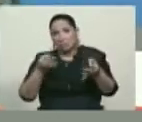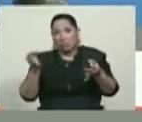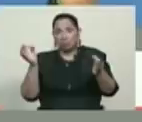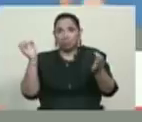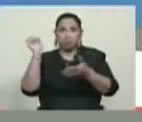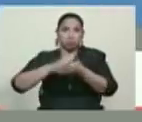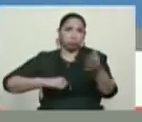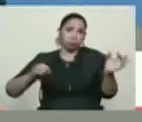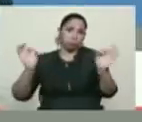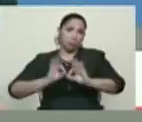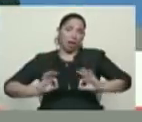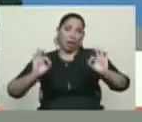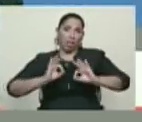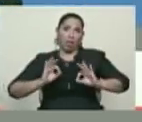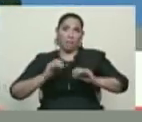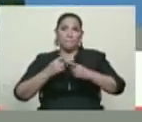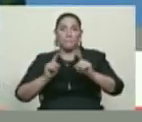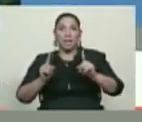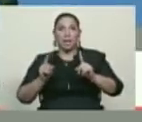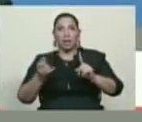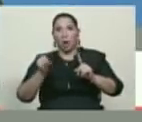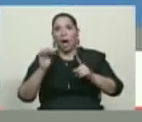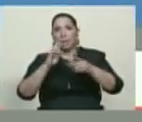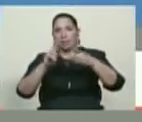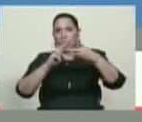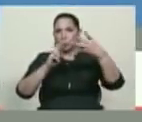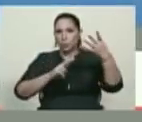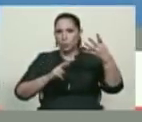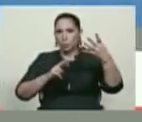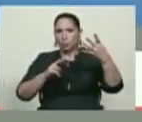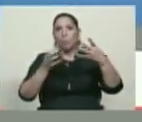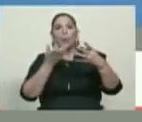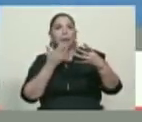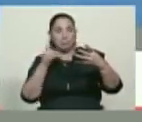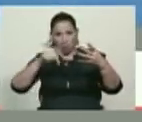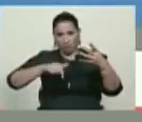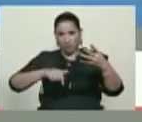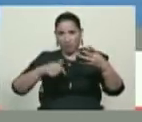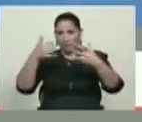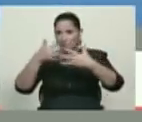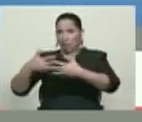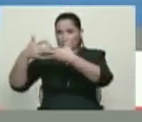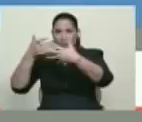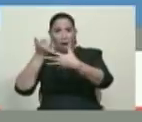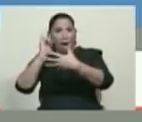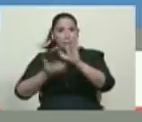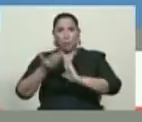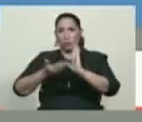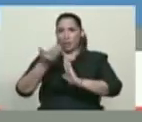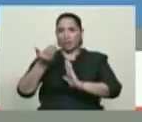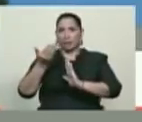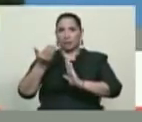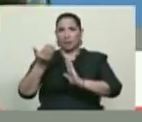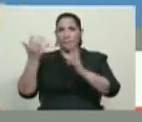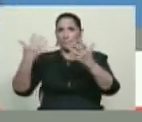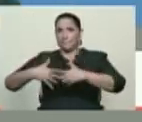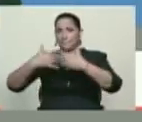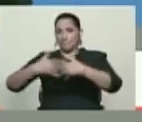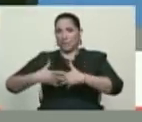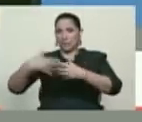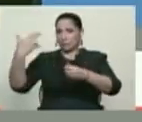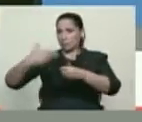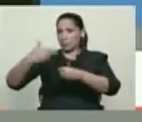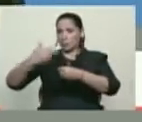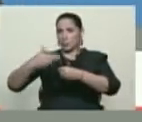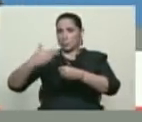como los hay ahí, hay recursos en otras partes. Aquí en Estados Unidos tenemos una importante empresa, Citgo, una refinería que da